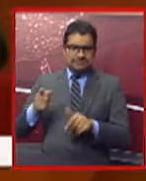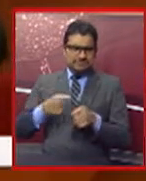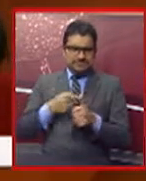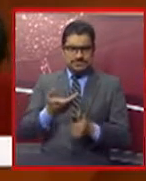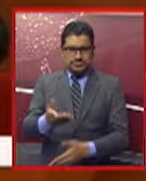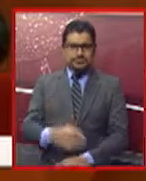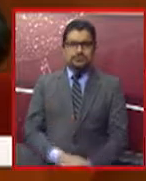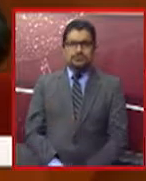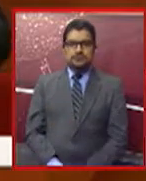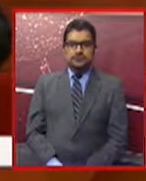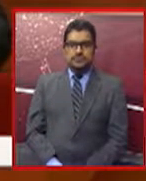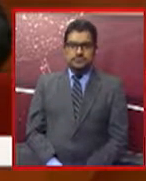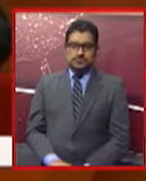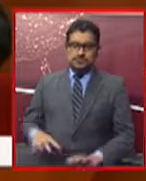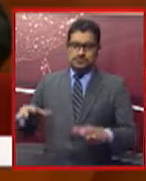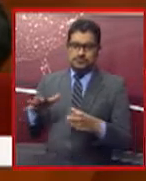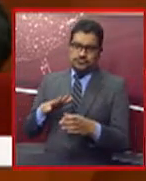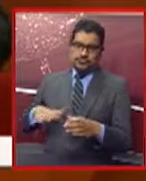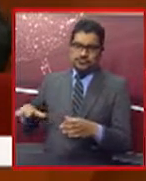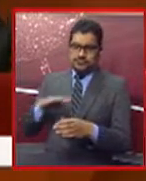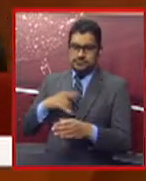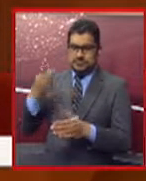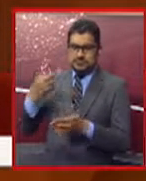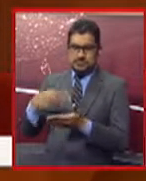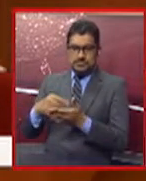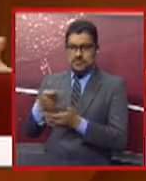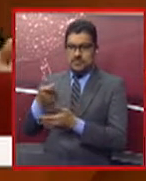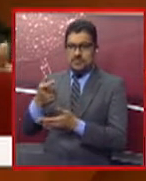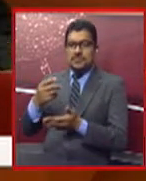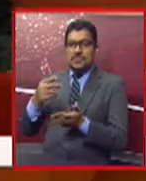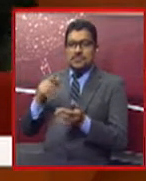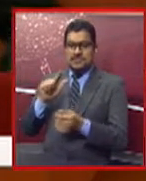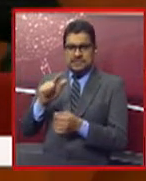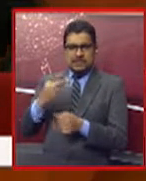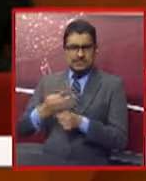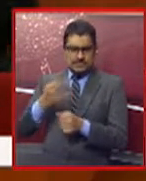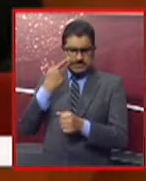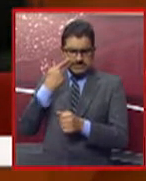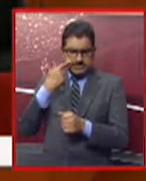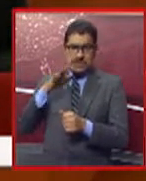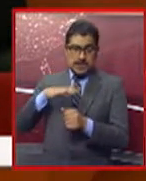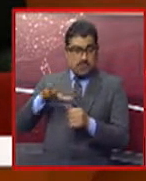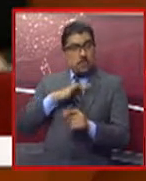El paquete económico que ha presentado el Ejecutivo Federal para 2017 presenta importantes áreas de